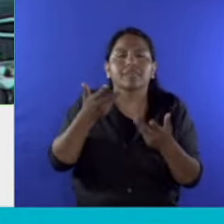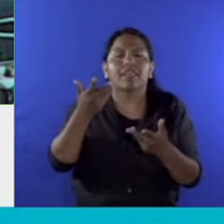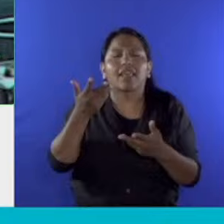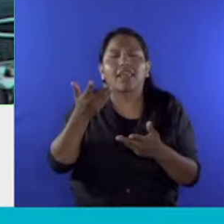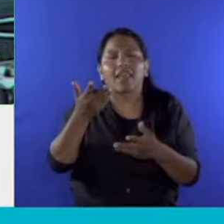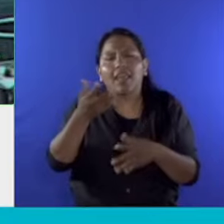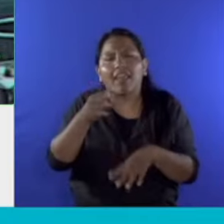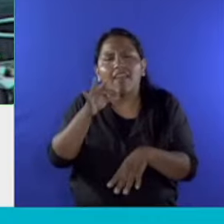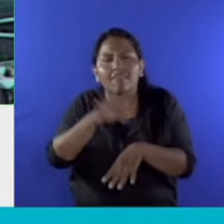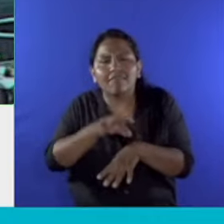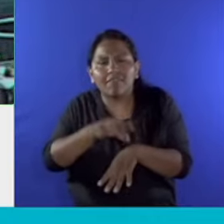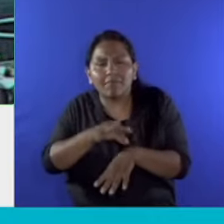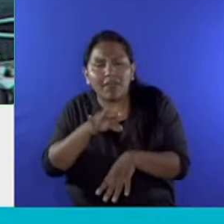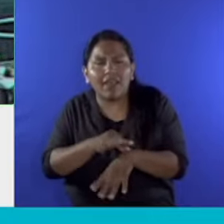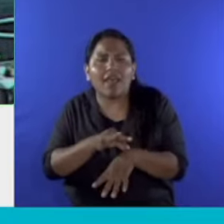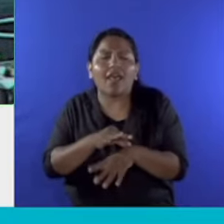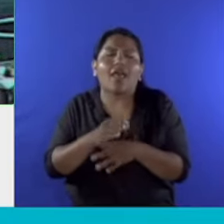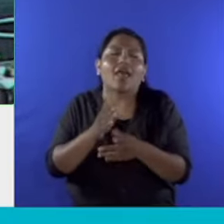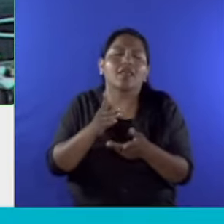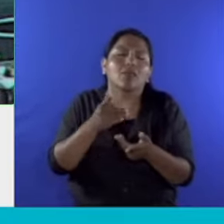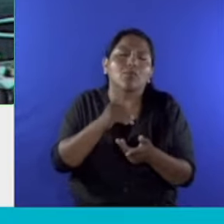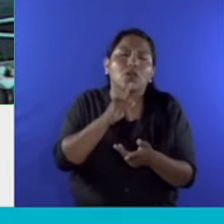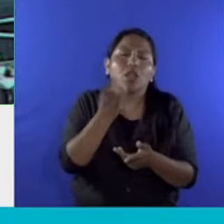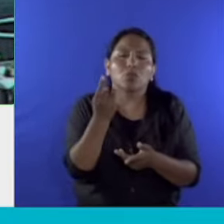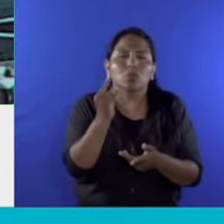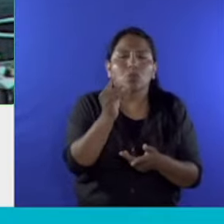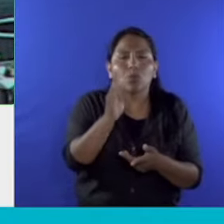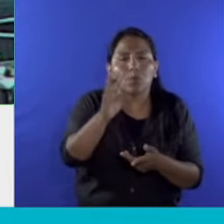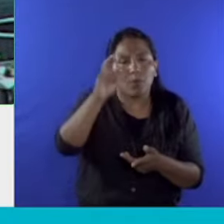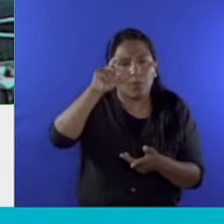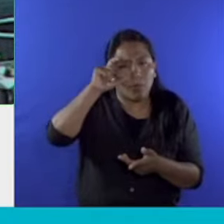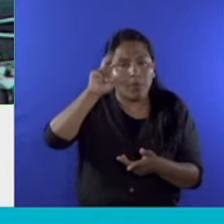enfermedades superadas como la tuberculosis,